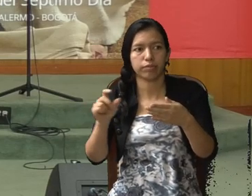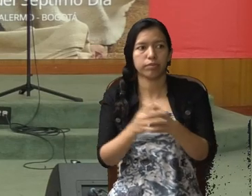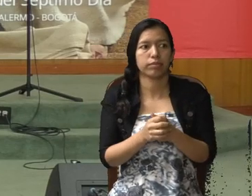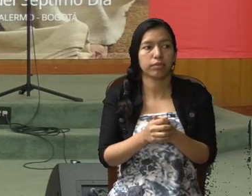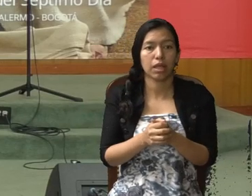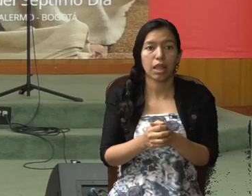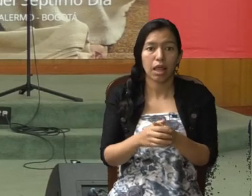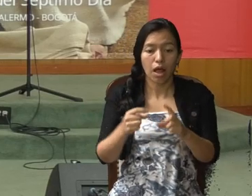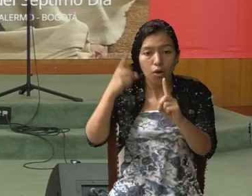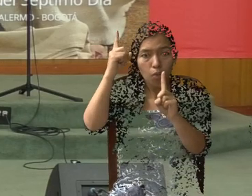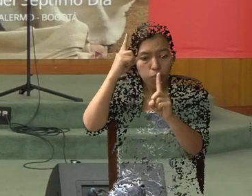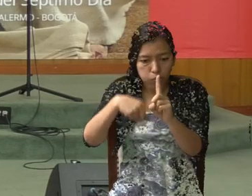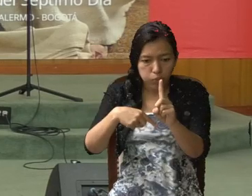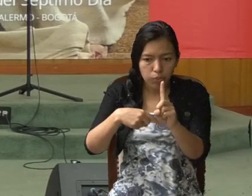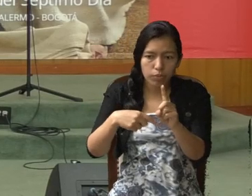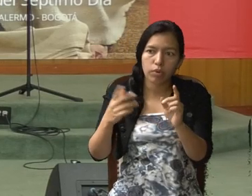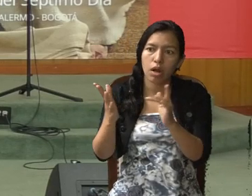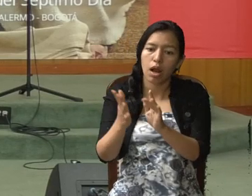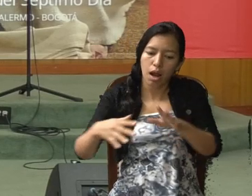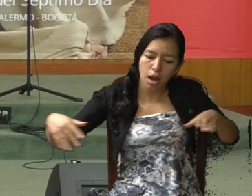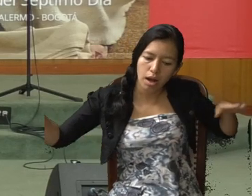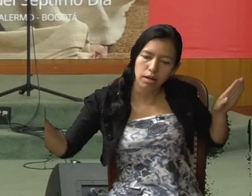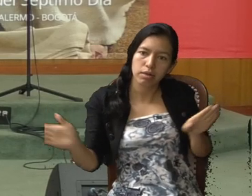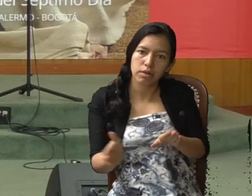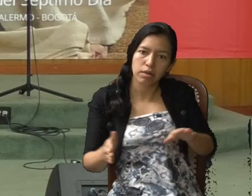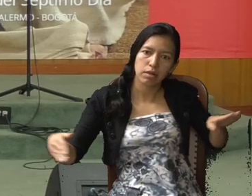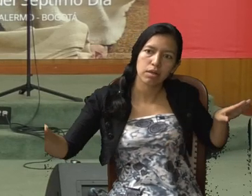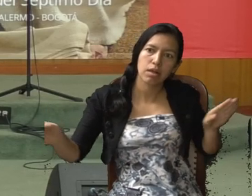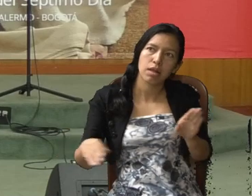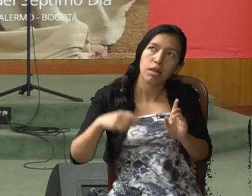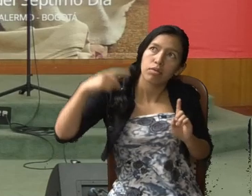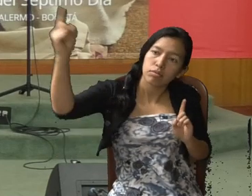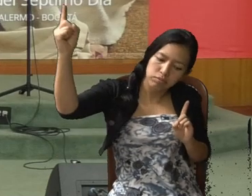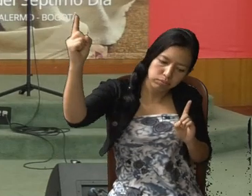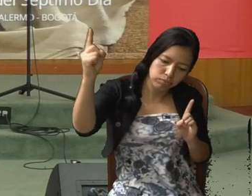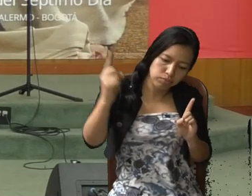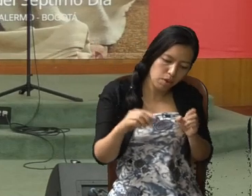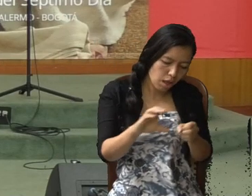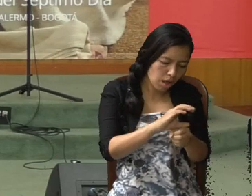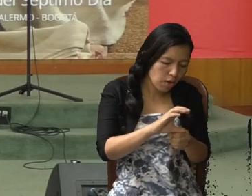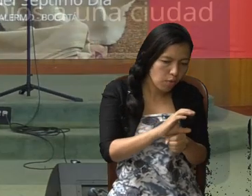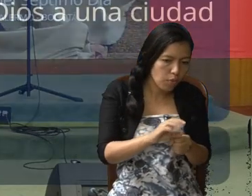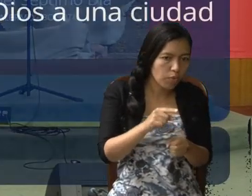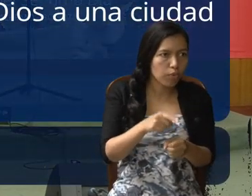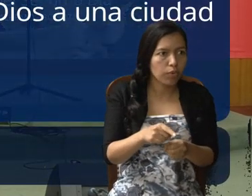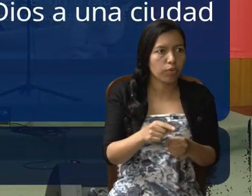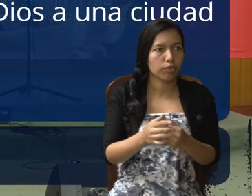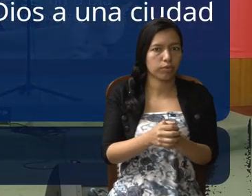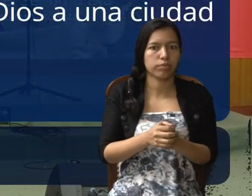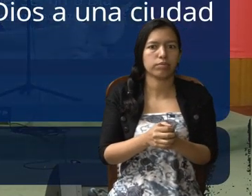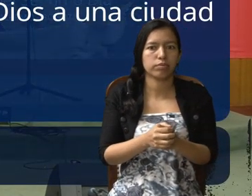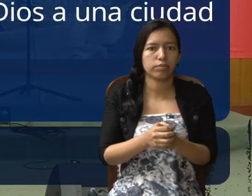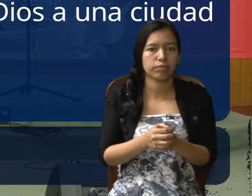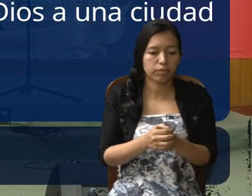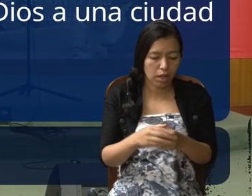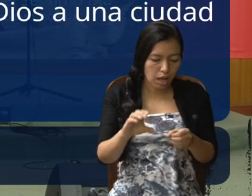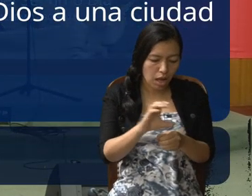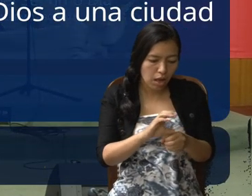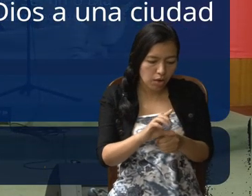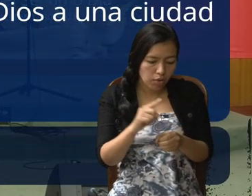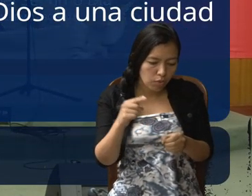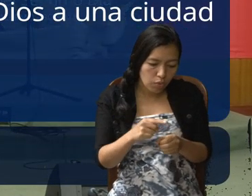mes, el ángel Gabriel fue enviado por Dios a una ciudad de Galilea llamada ¿cómo? Nazaret.